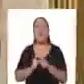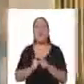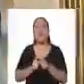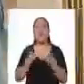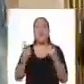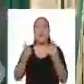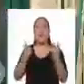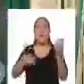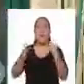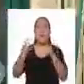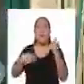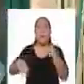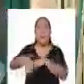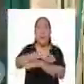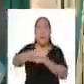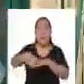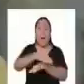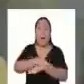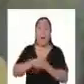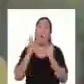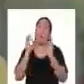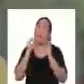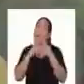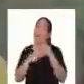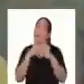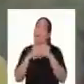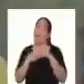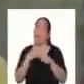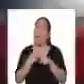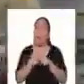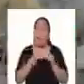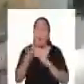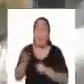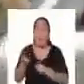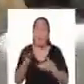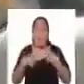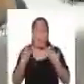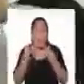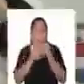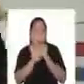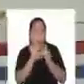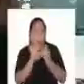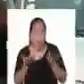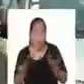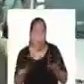ciudad, cuando en realidad podrían ser parte de la solución.